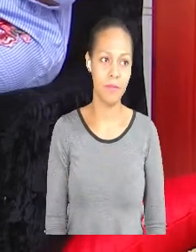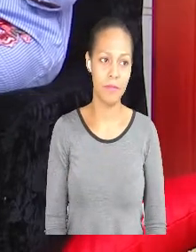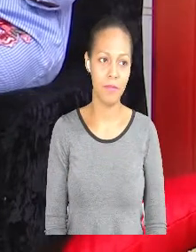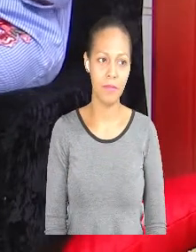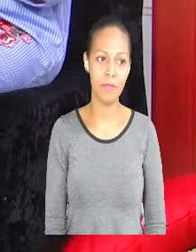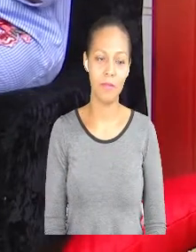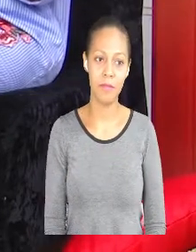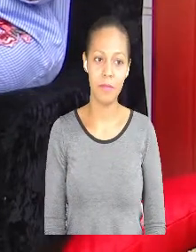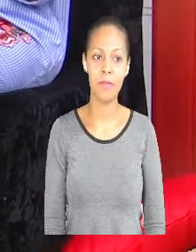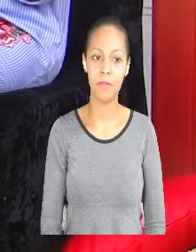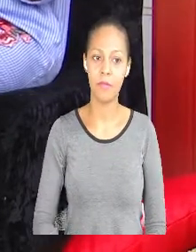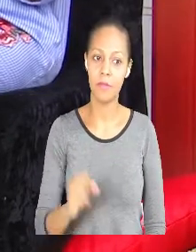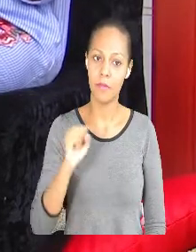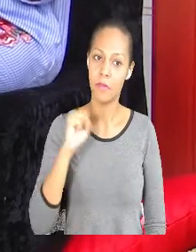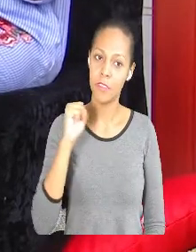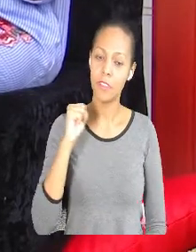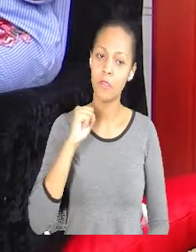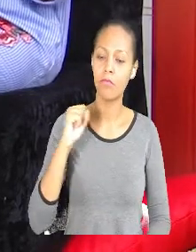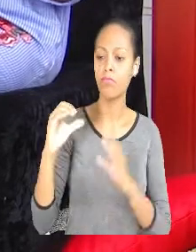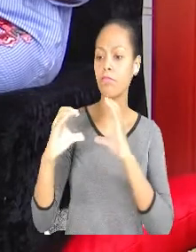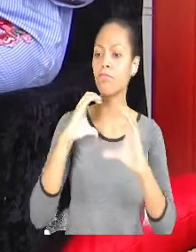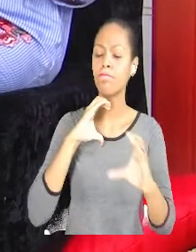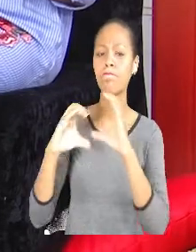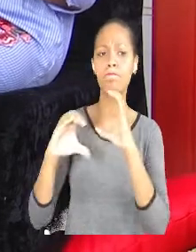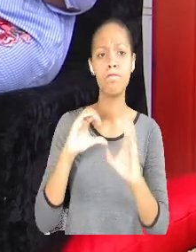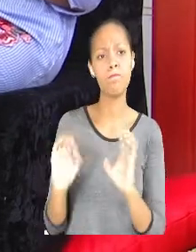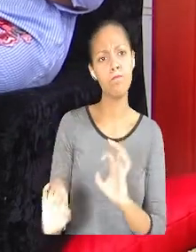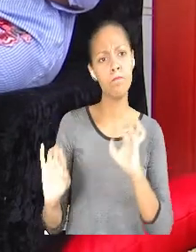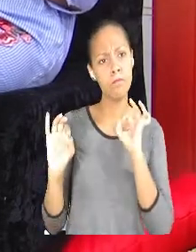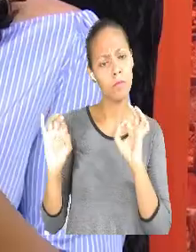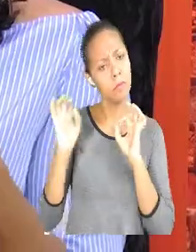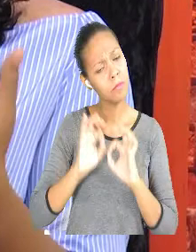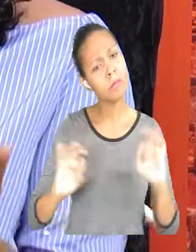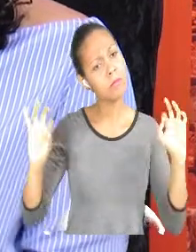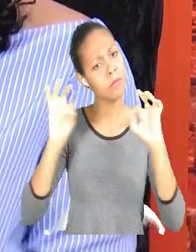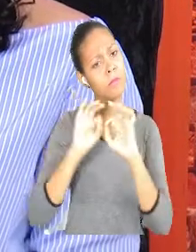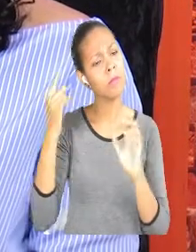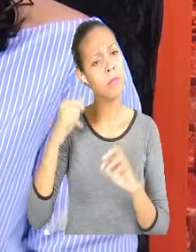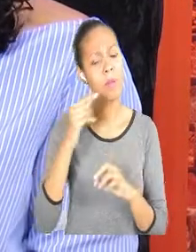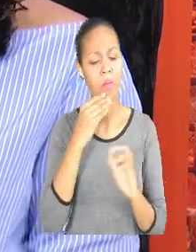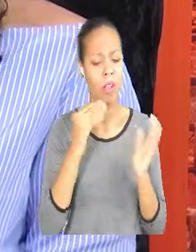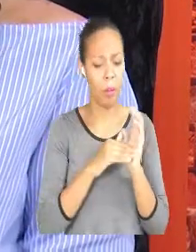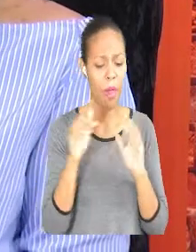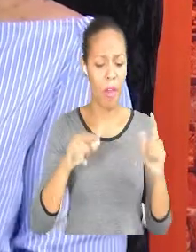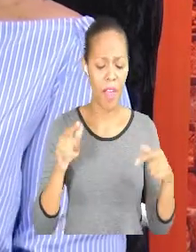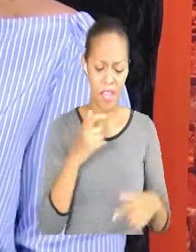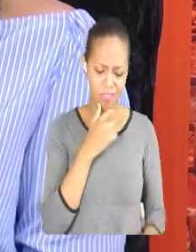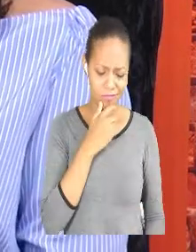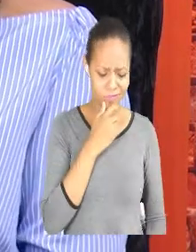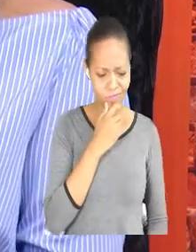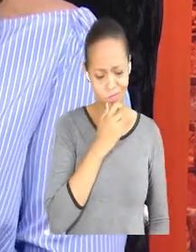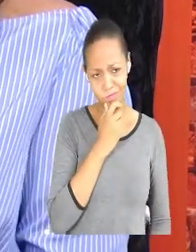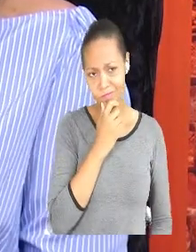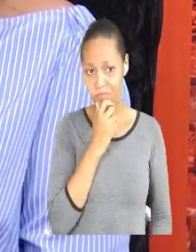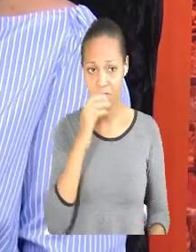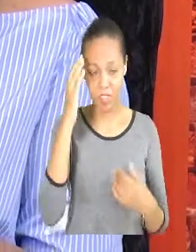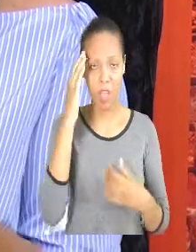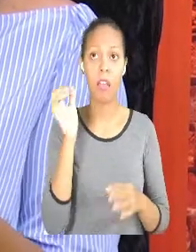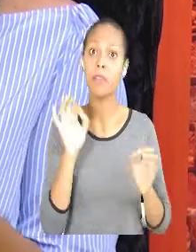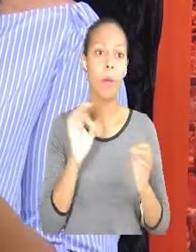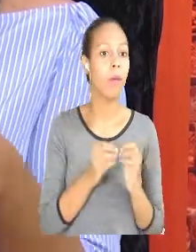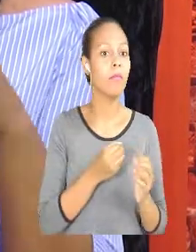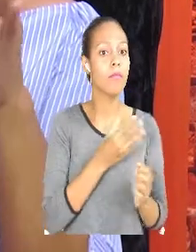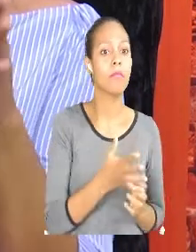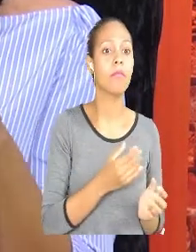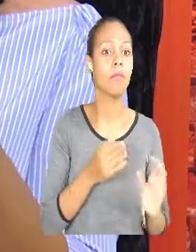La comunicación asertiva es muy importante y muchas veces nosotros no somos conscientes de esto, pero todo el tiempo estamos comunicando.